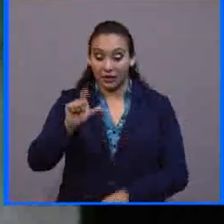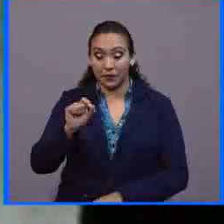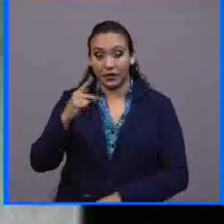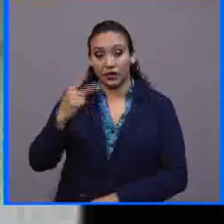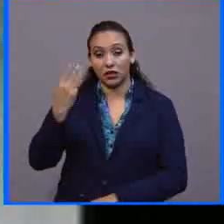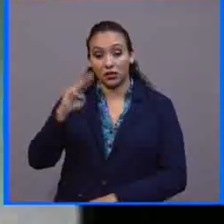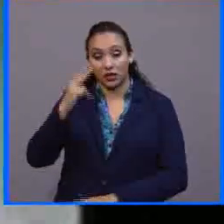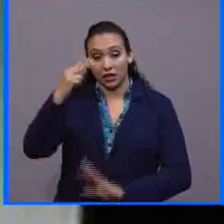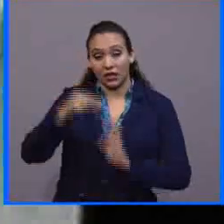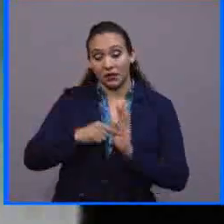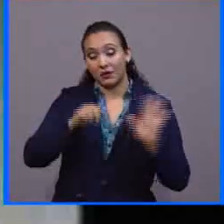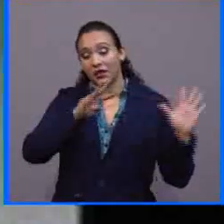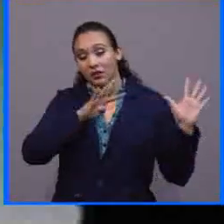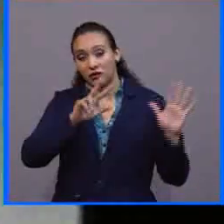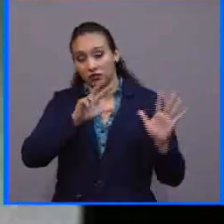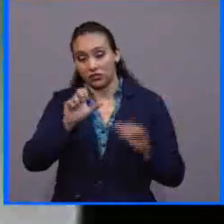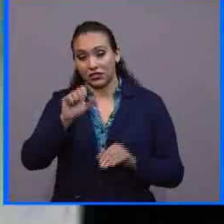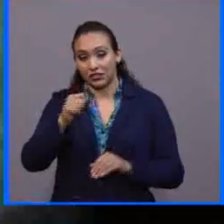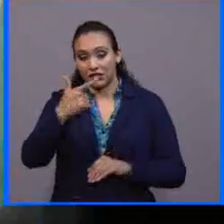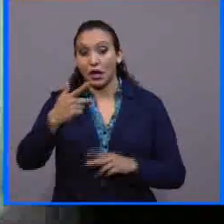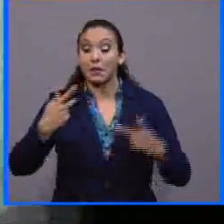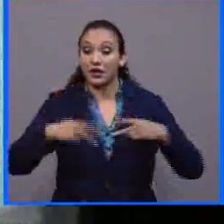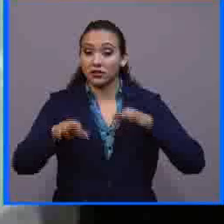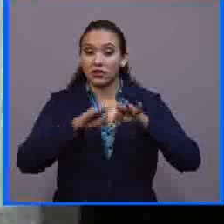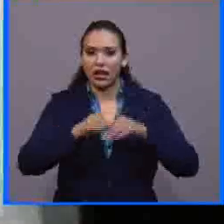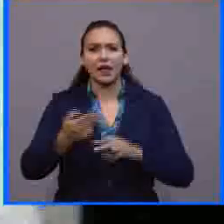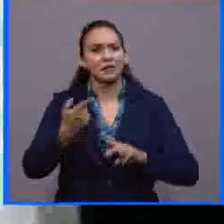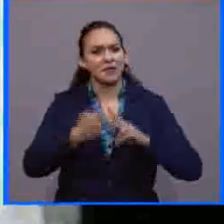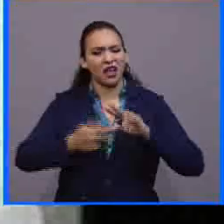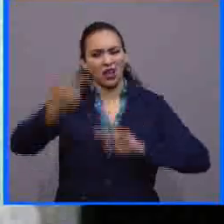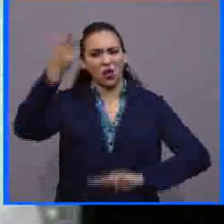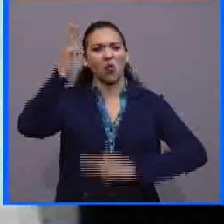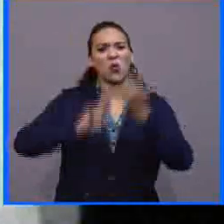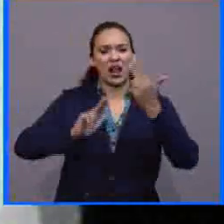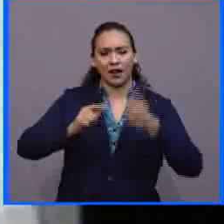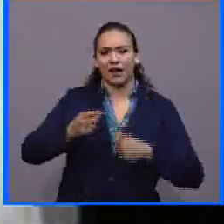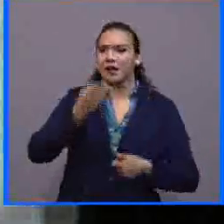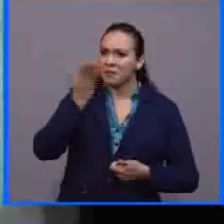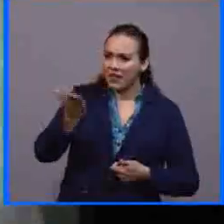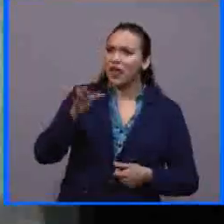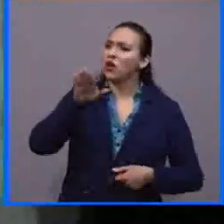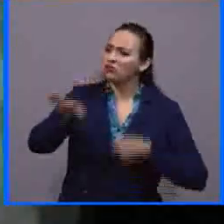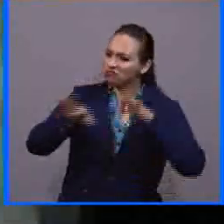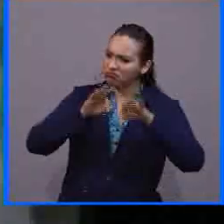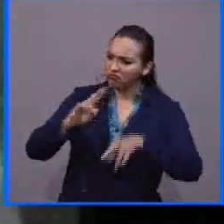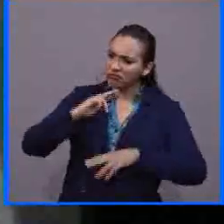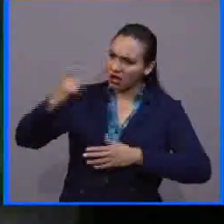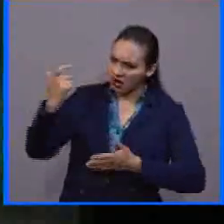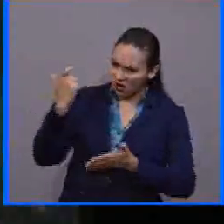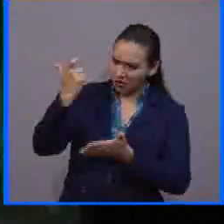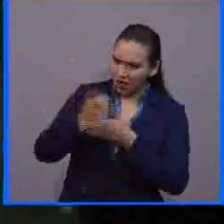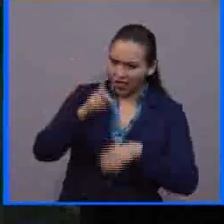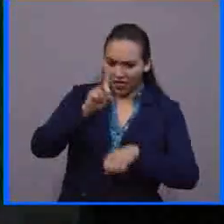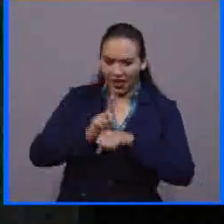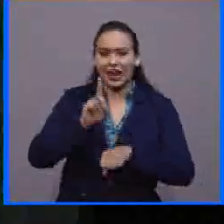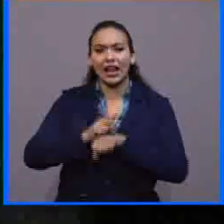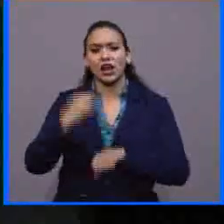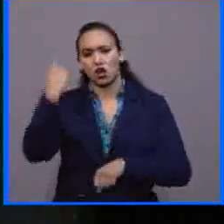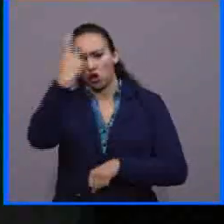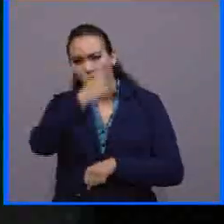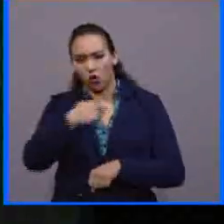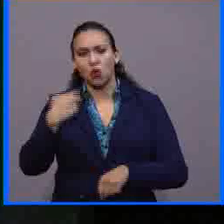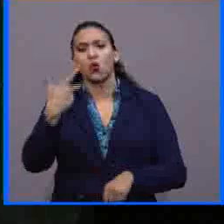de 1937, los trabajadores estallaron la huelga en demanda de mejores condiciones laborales, jornada diaria de 8